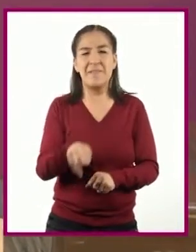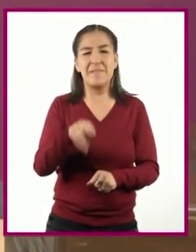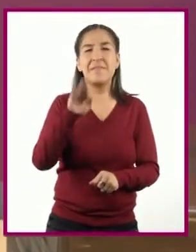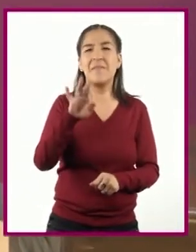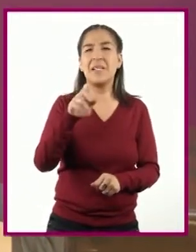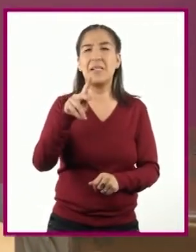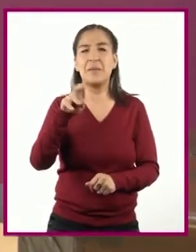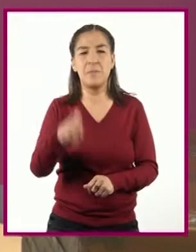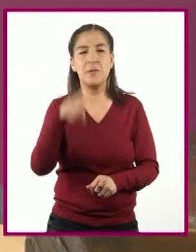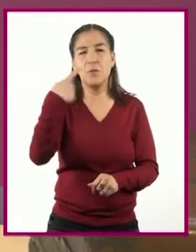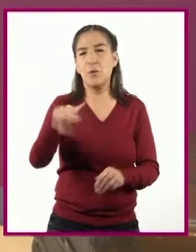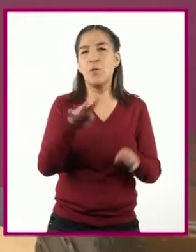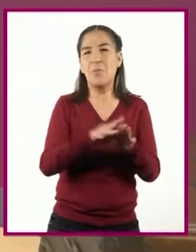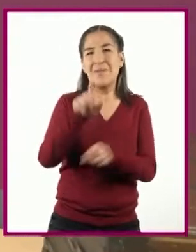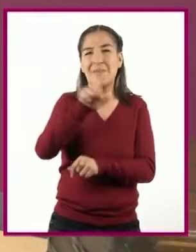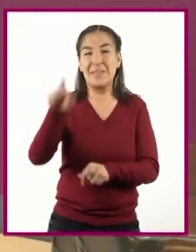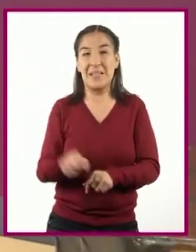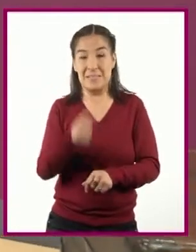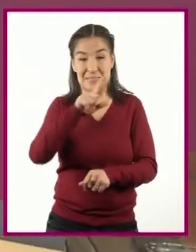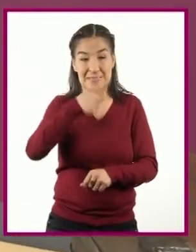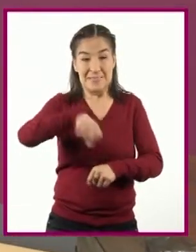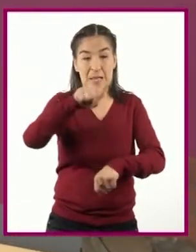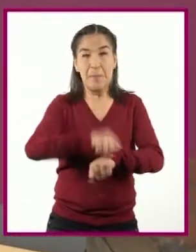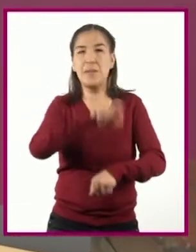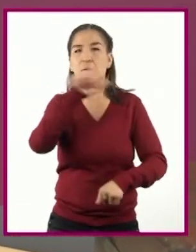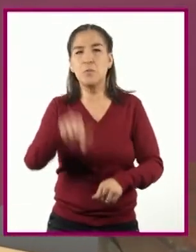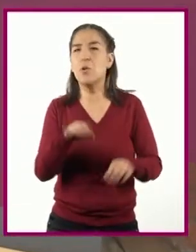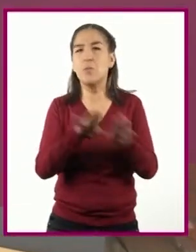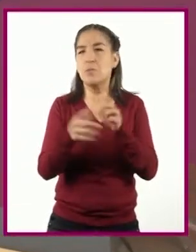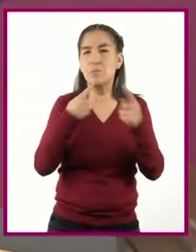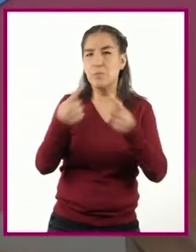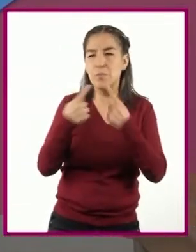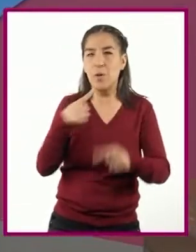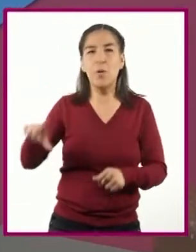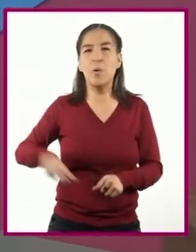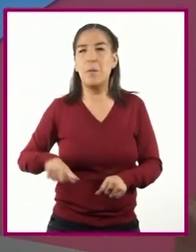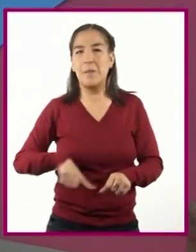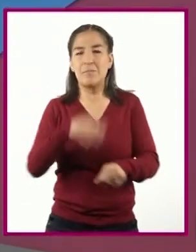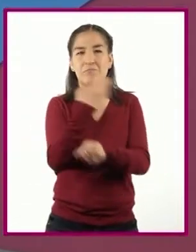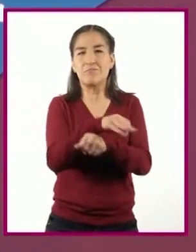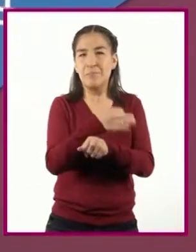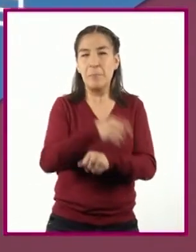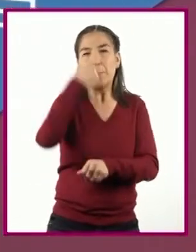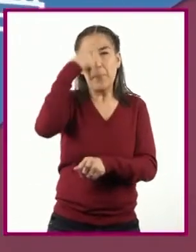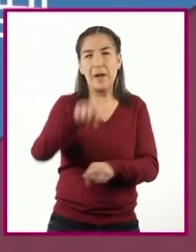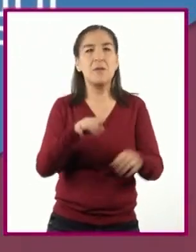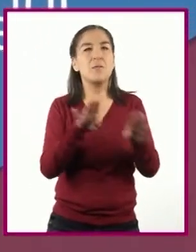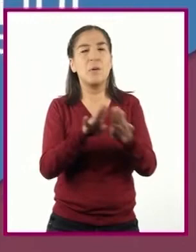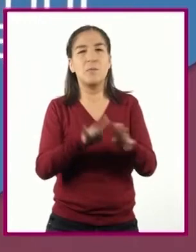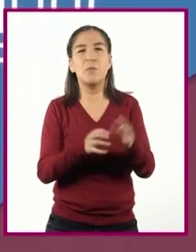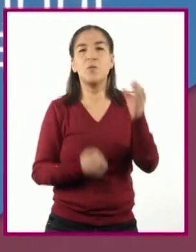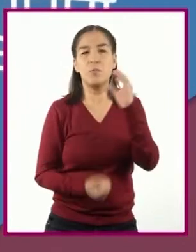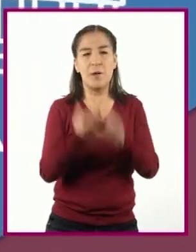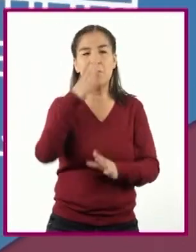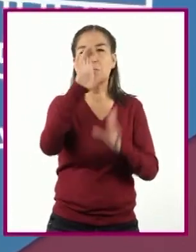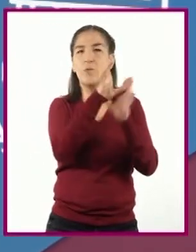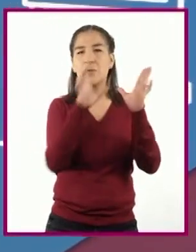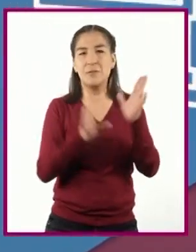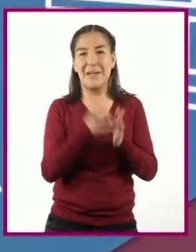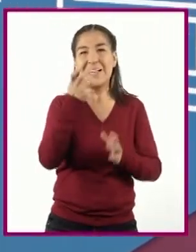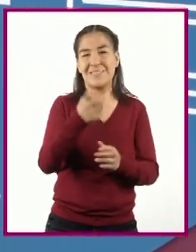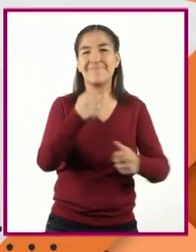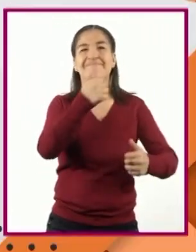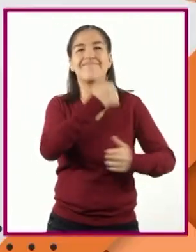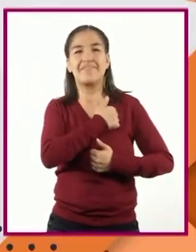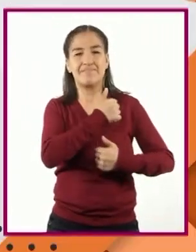de Texas. A las pocas semanas, organizaron un gobierno provisional, adoptaron una constitución y pusieron en pie un